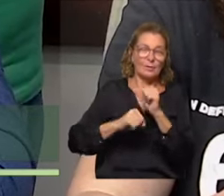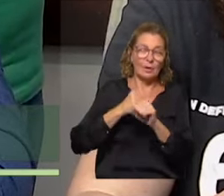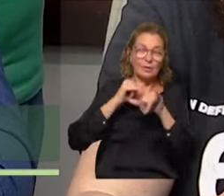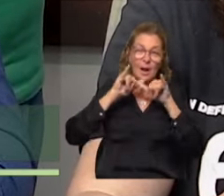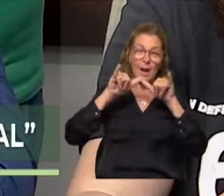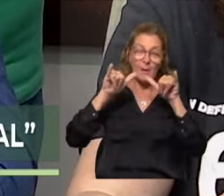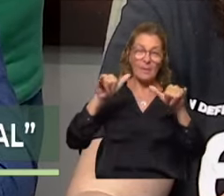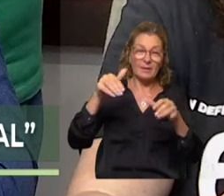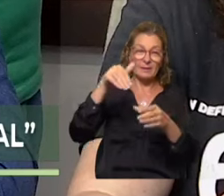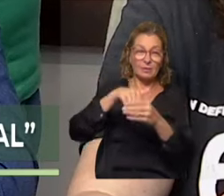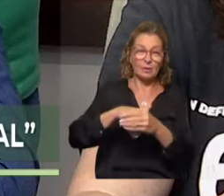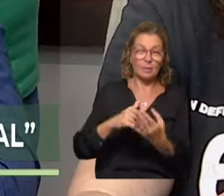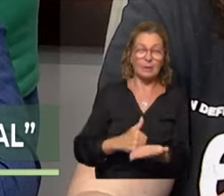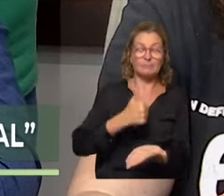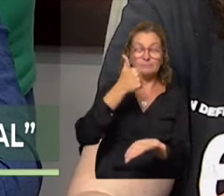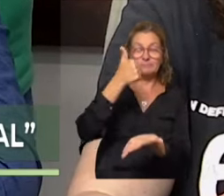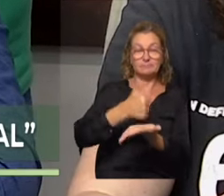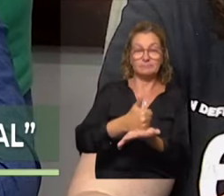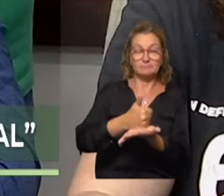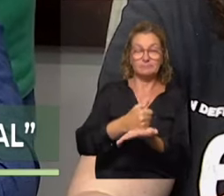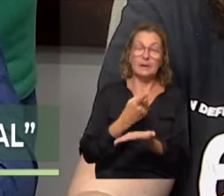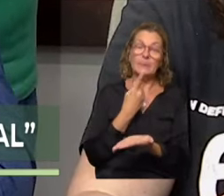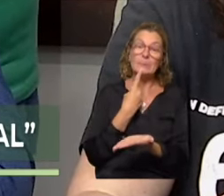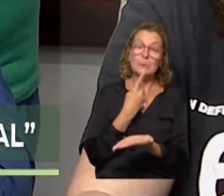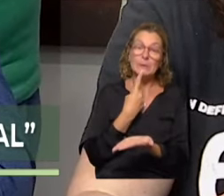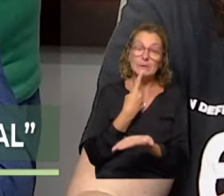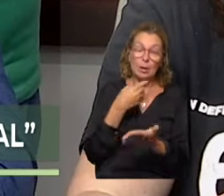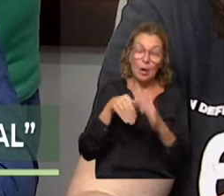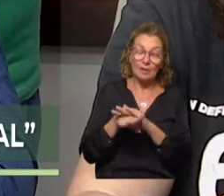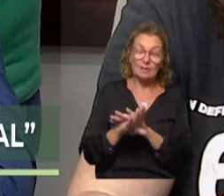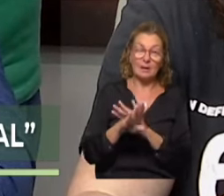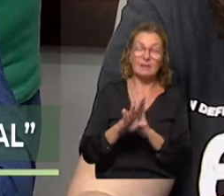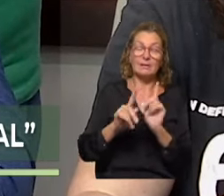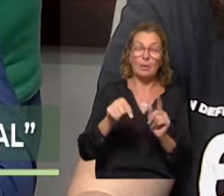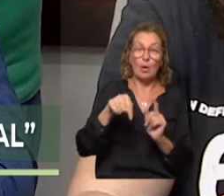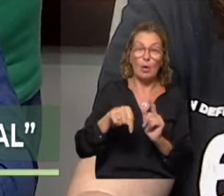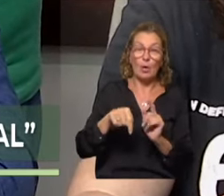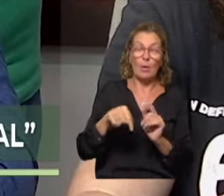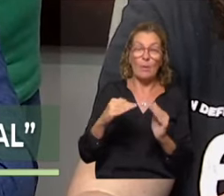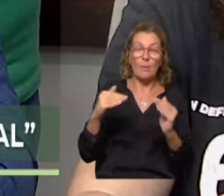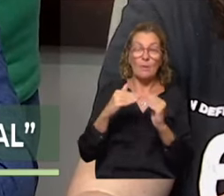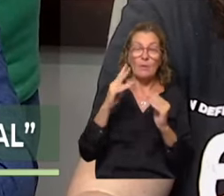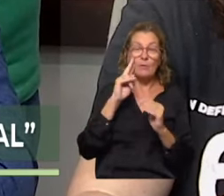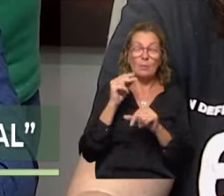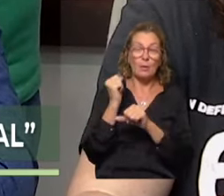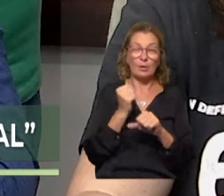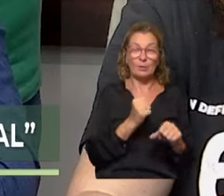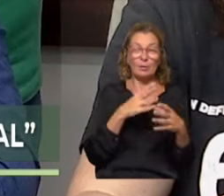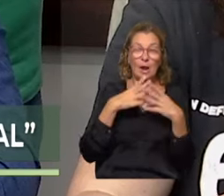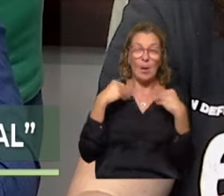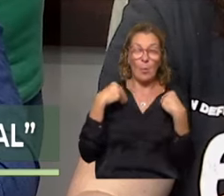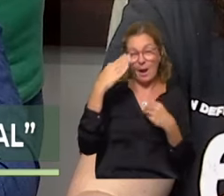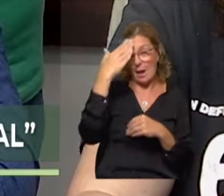campaña electoral para posicionarse en el escenario político nacional. E incluso hoy mismo vimos la inauguración de una escuela